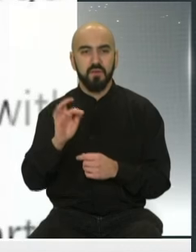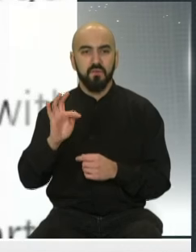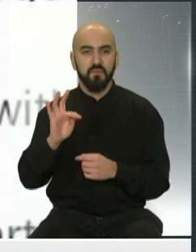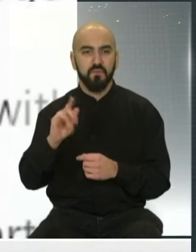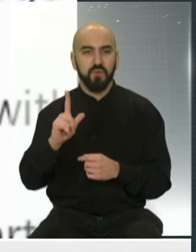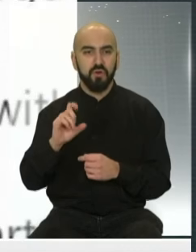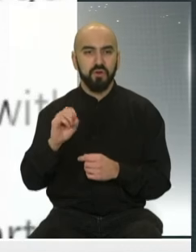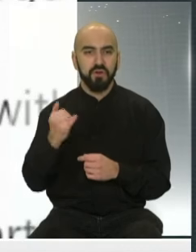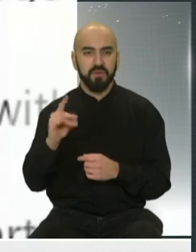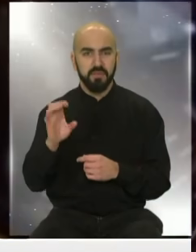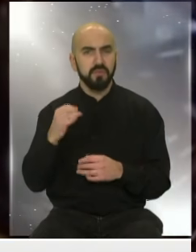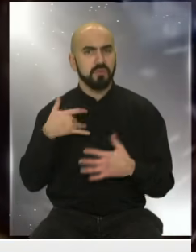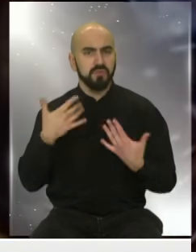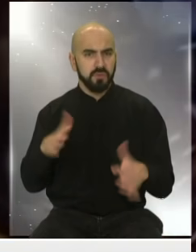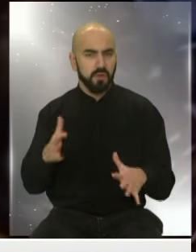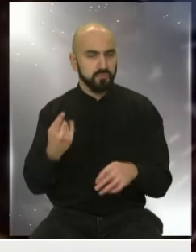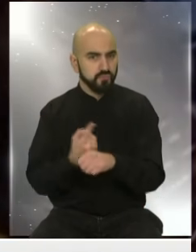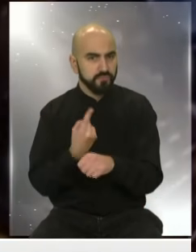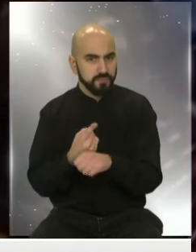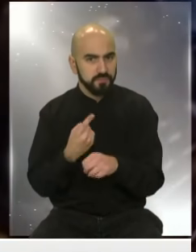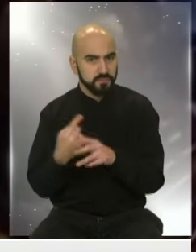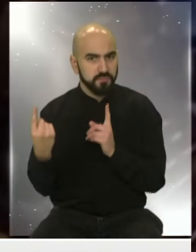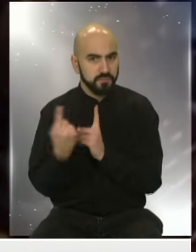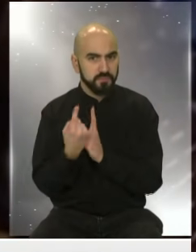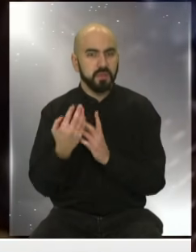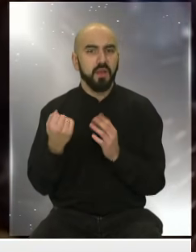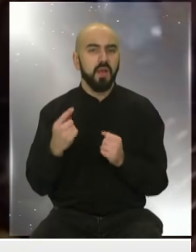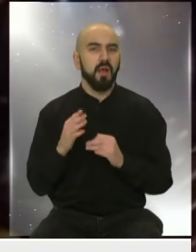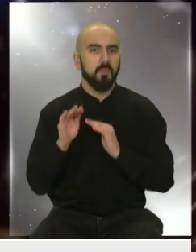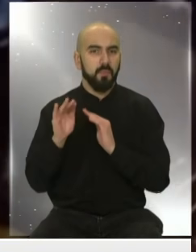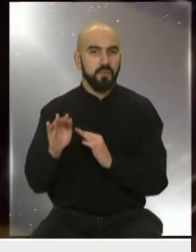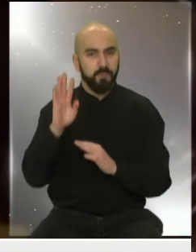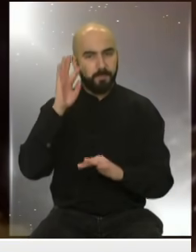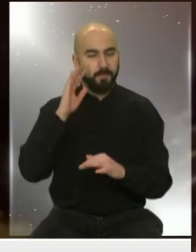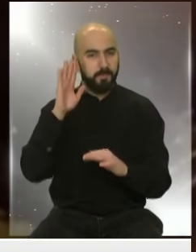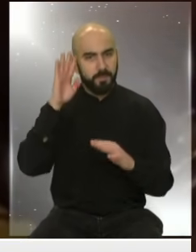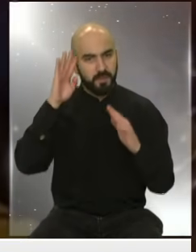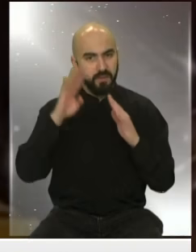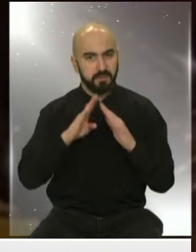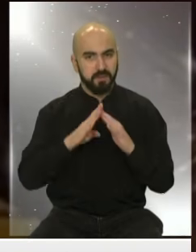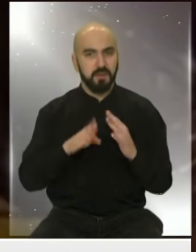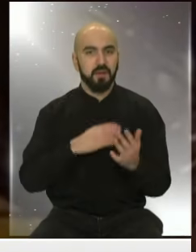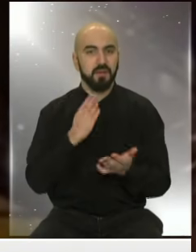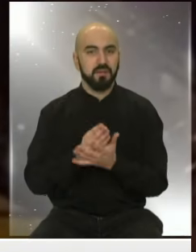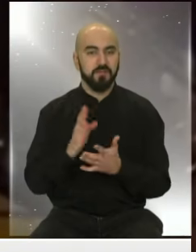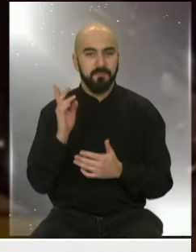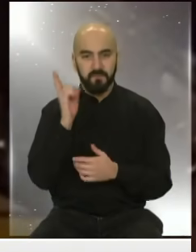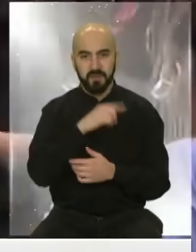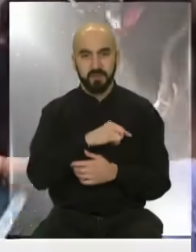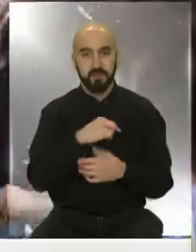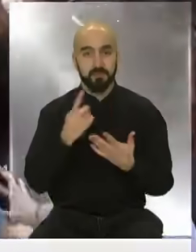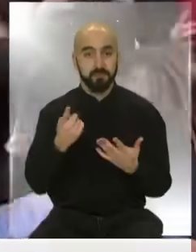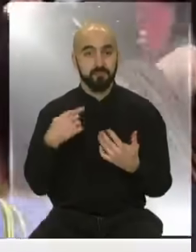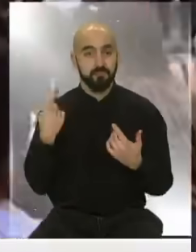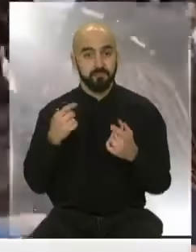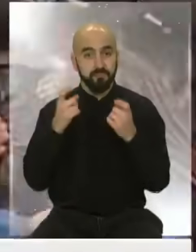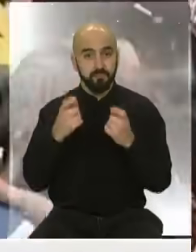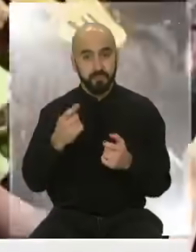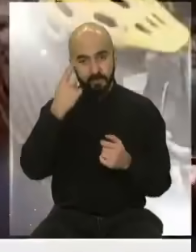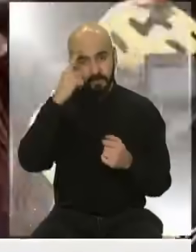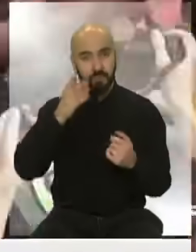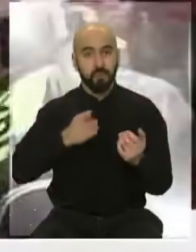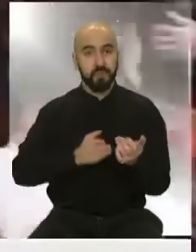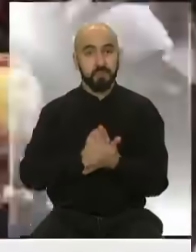y le dije que los militares están con él hasta el final. Cualquier dificultad, estaremos tomando el control, pero cuando los saqueos